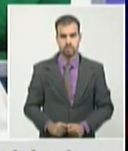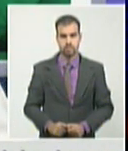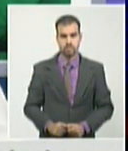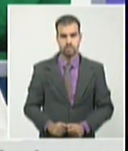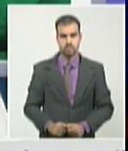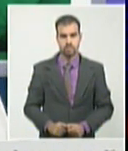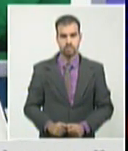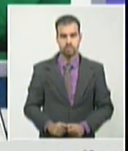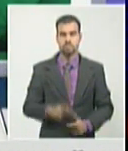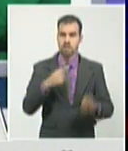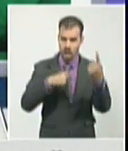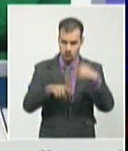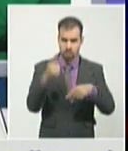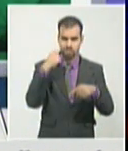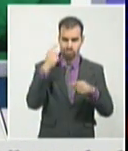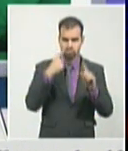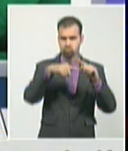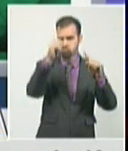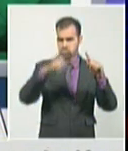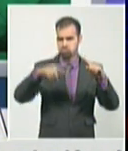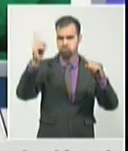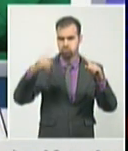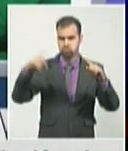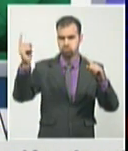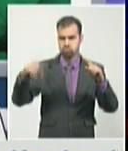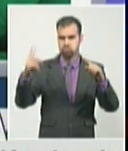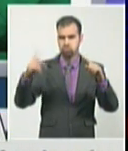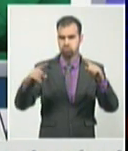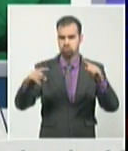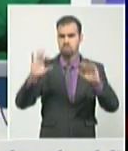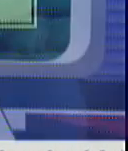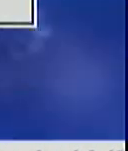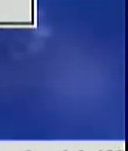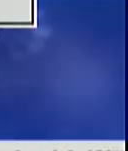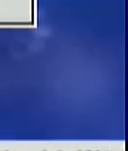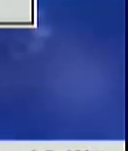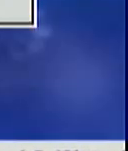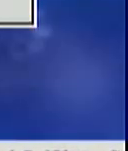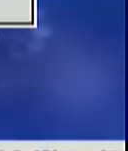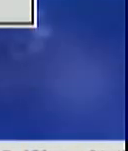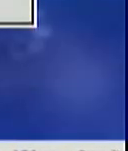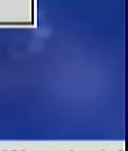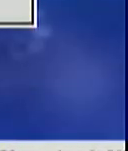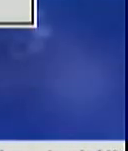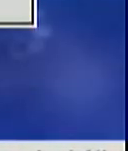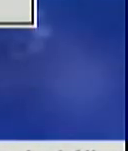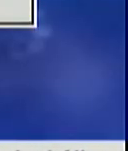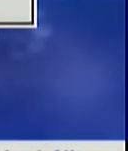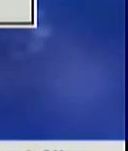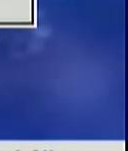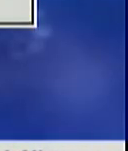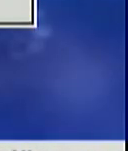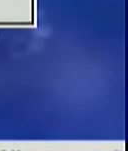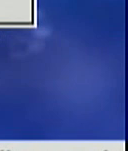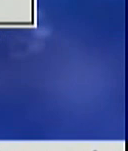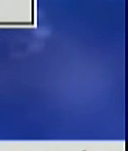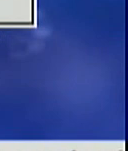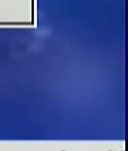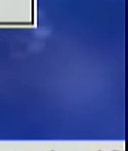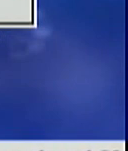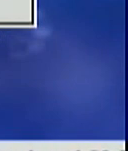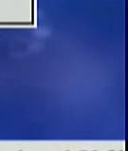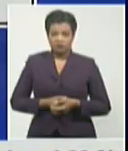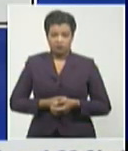permite ver cómo va el mes de diciembre en comparación con el comportamiento de la pandemia los